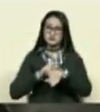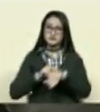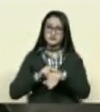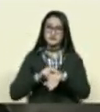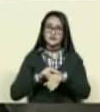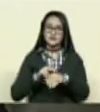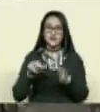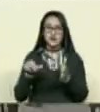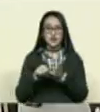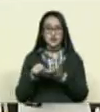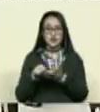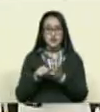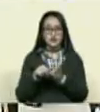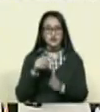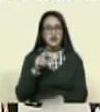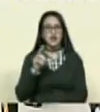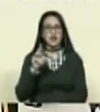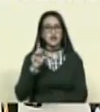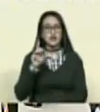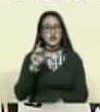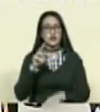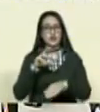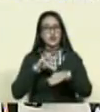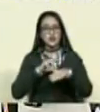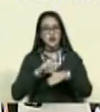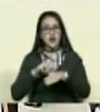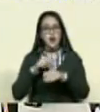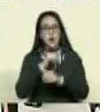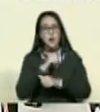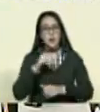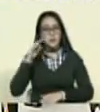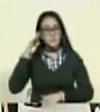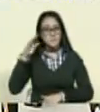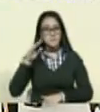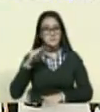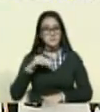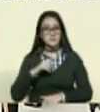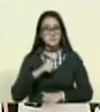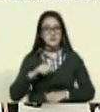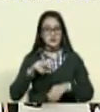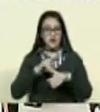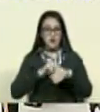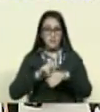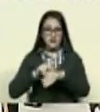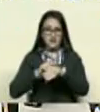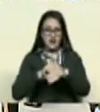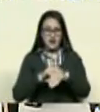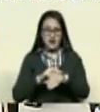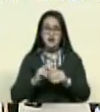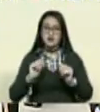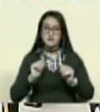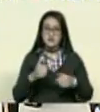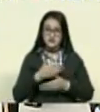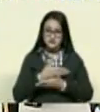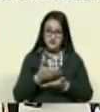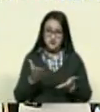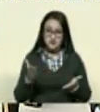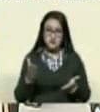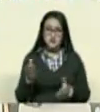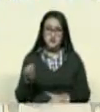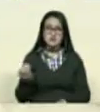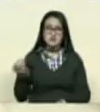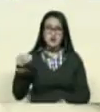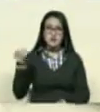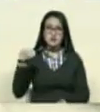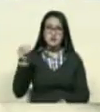Hospital Doctor Carlos Arbelo, el Hospital Militar. Ahora, a partir de este momento, comienzan pues a ampliarse estas